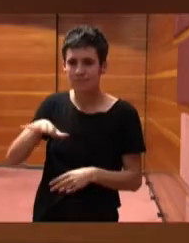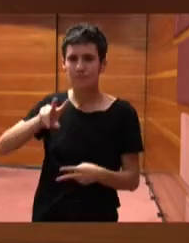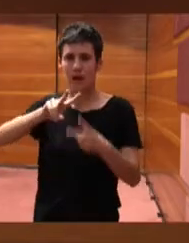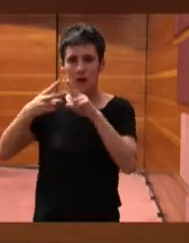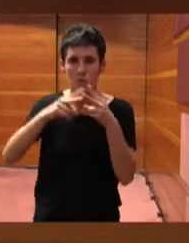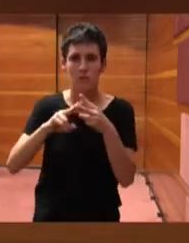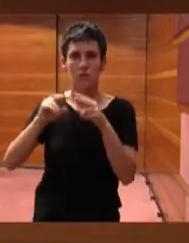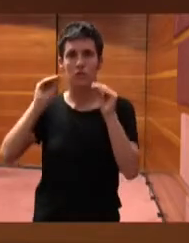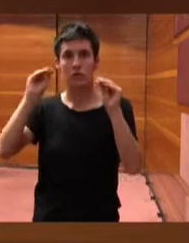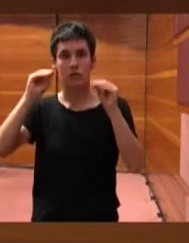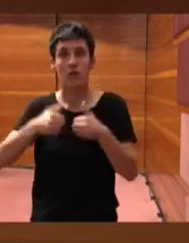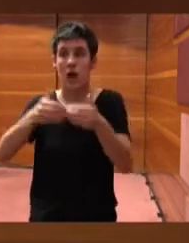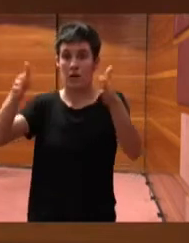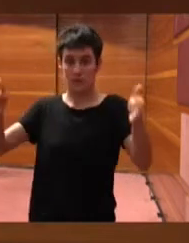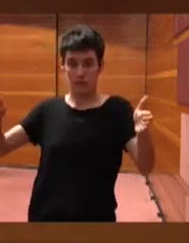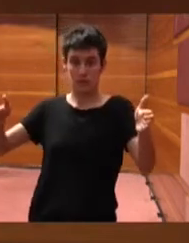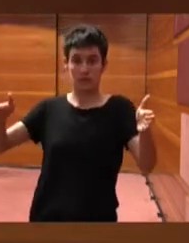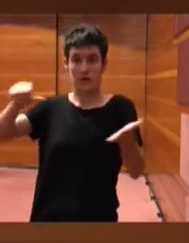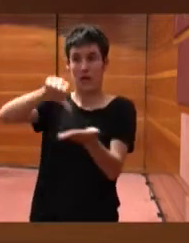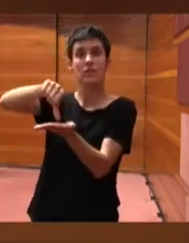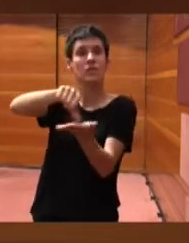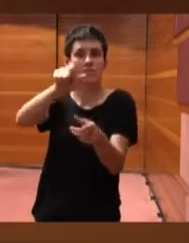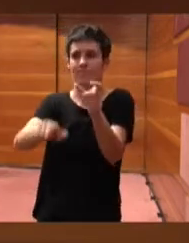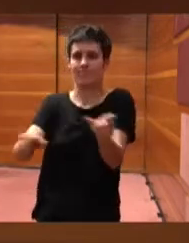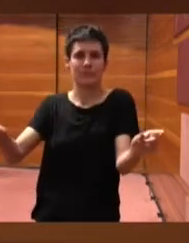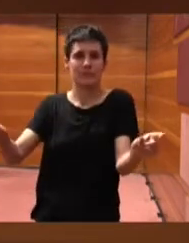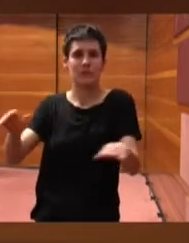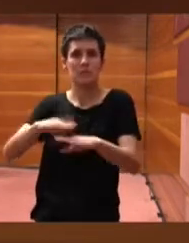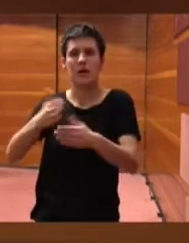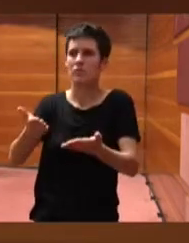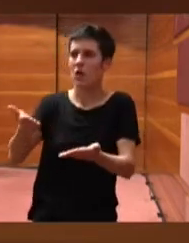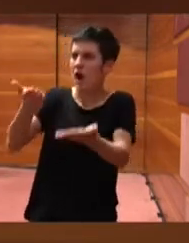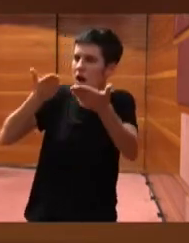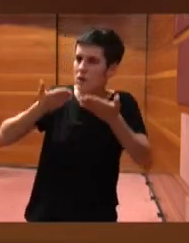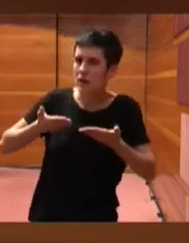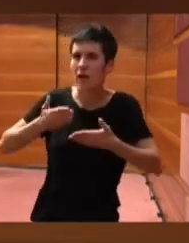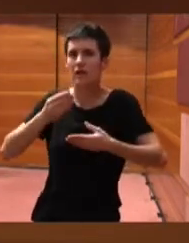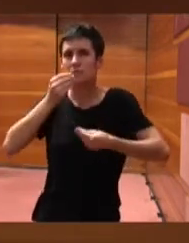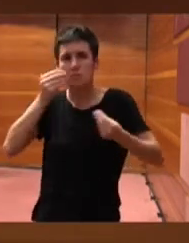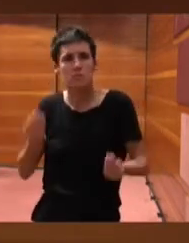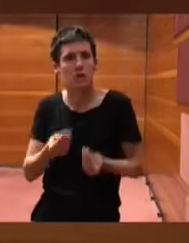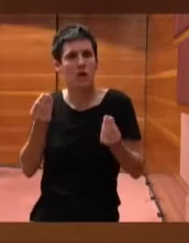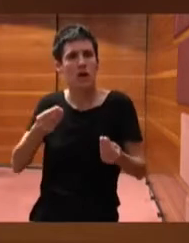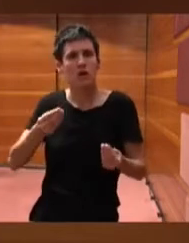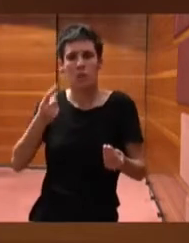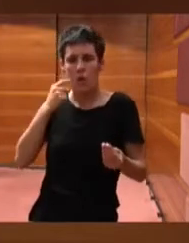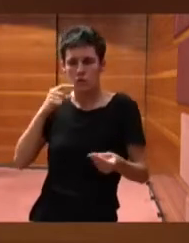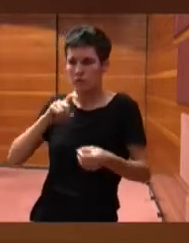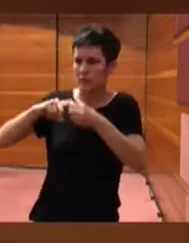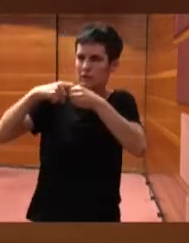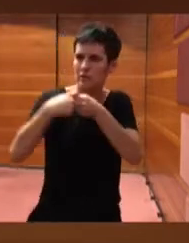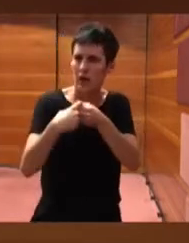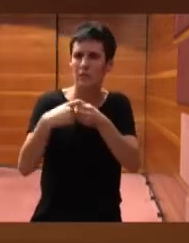de formación abierto a la ciudadanía, para que nos ayudara a todos a mejorar la cultura participativa, a fortalecer